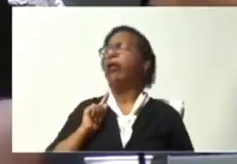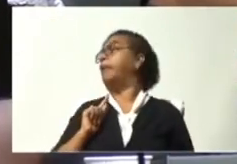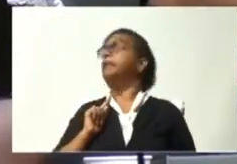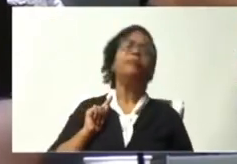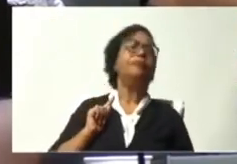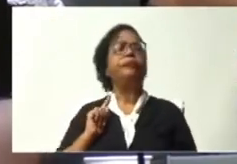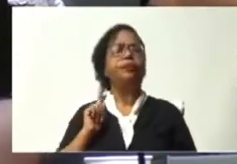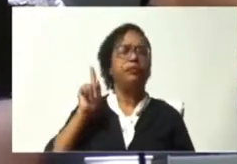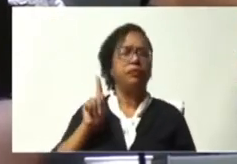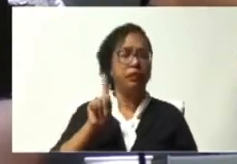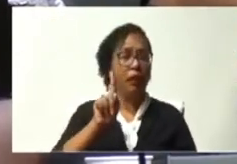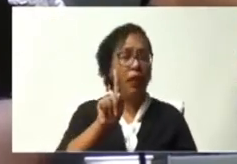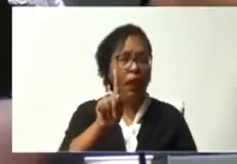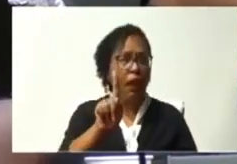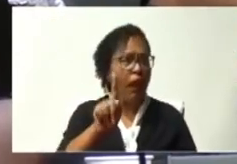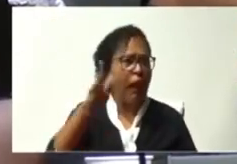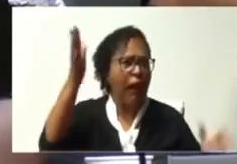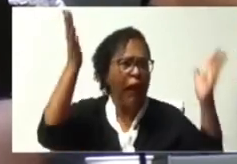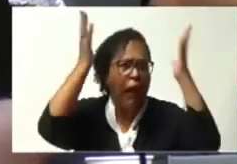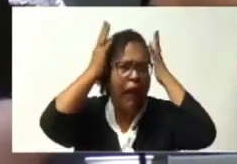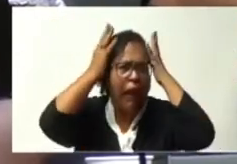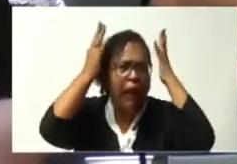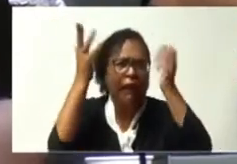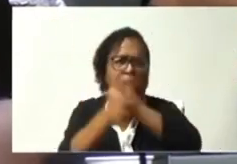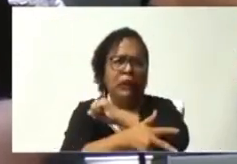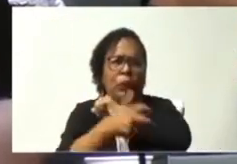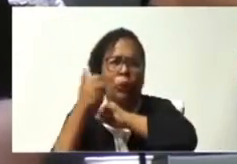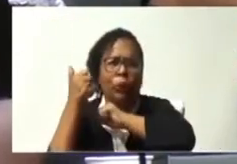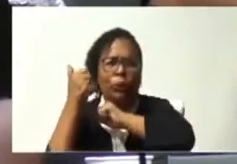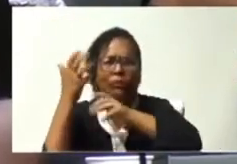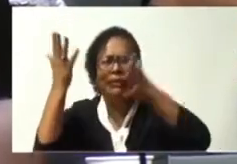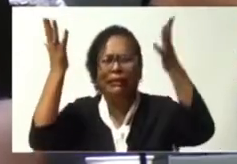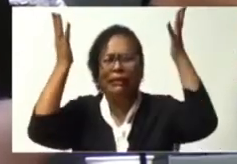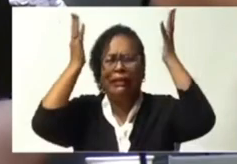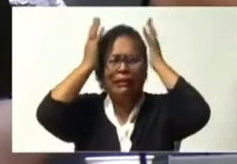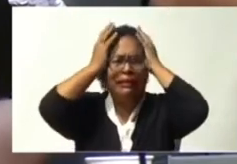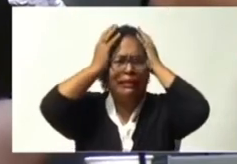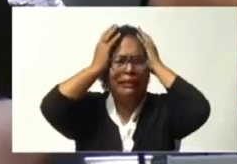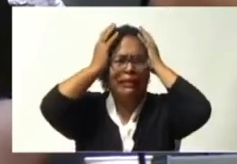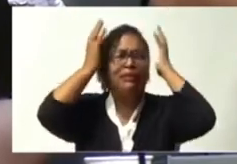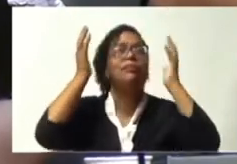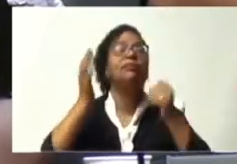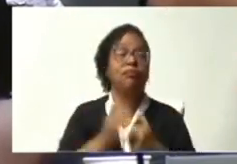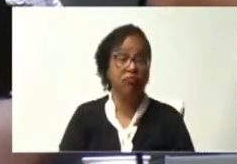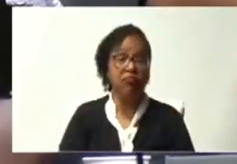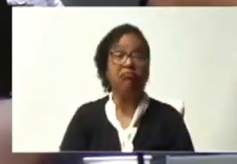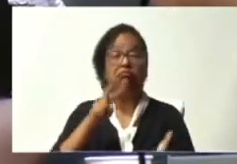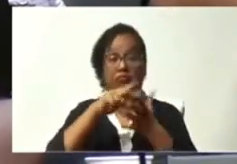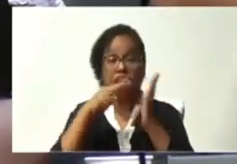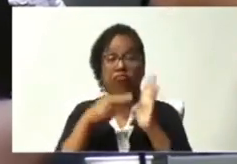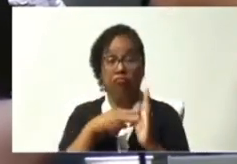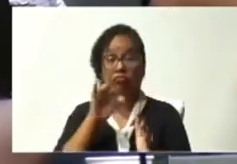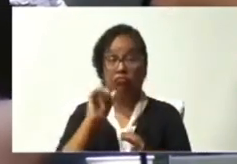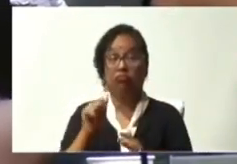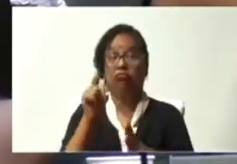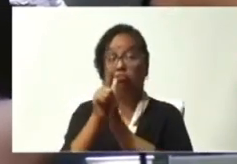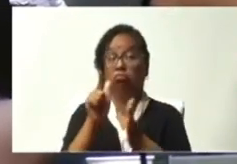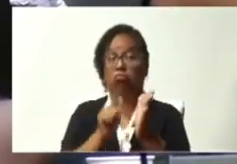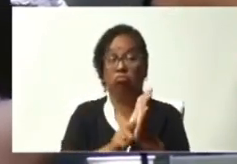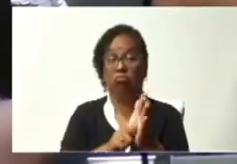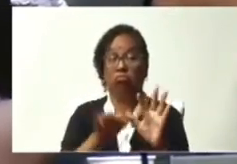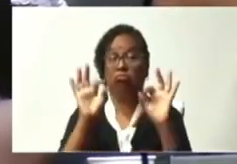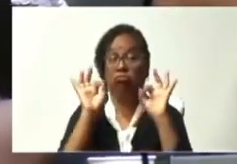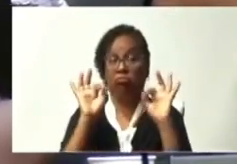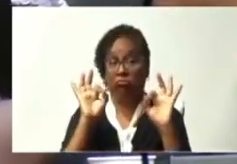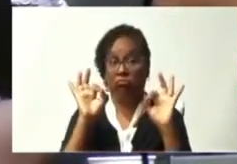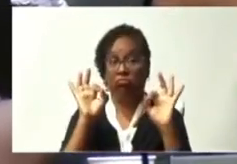penalizarlo yo creo que esta ley llega más allá al alcance que fue propuesto y es especial atención